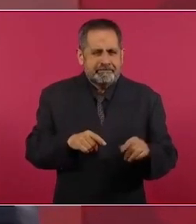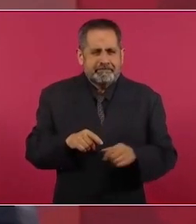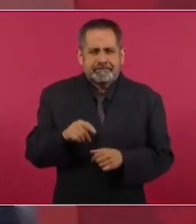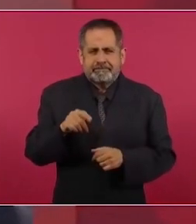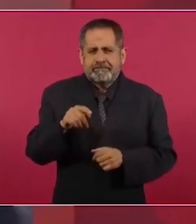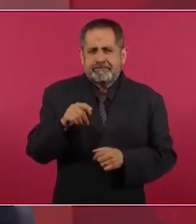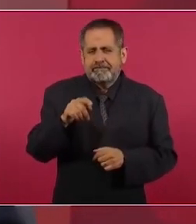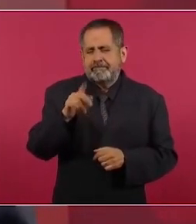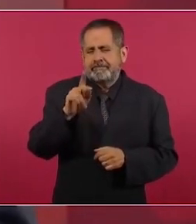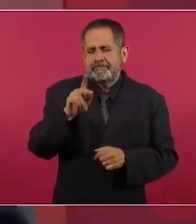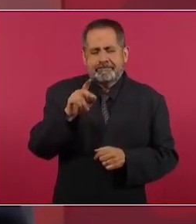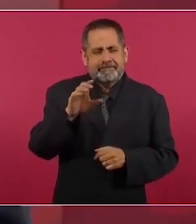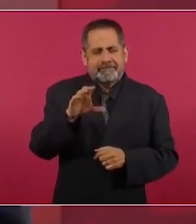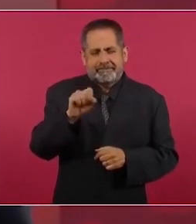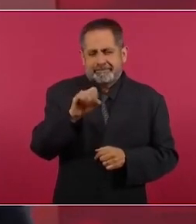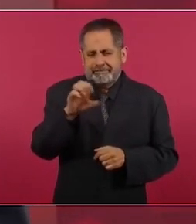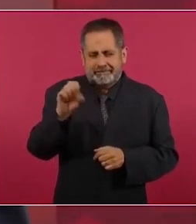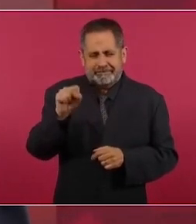Cassés,